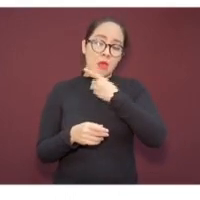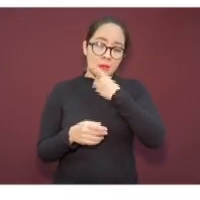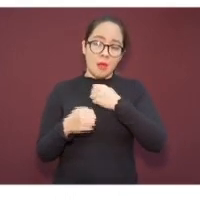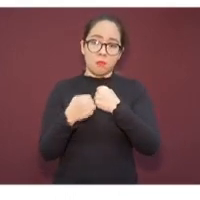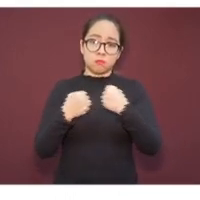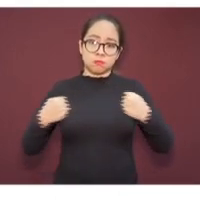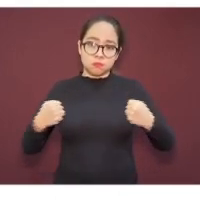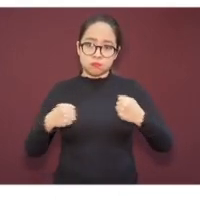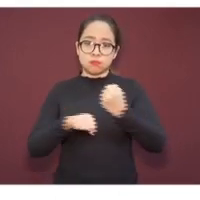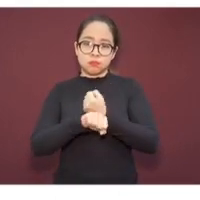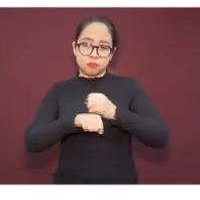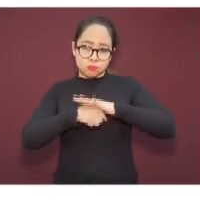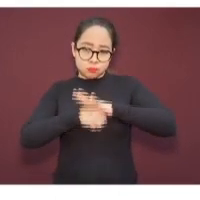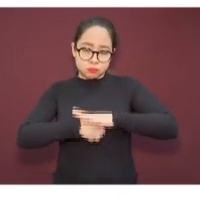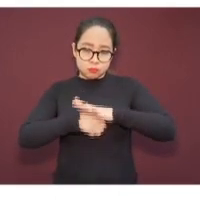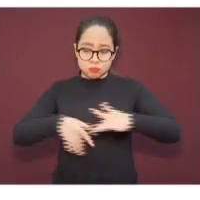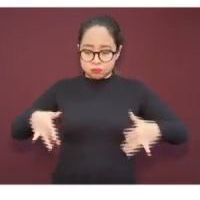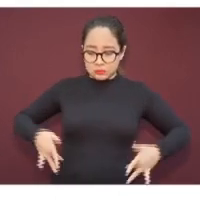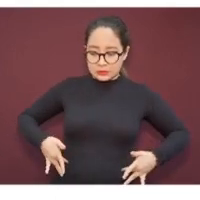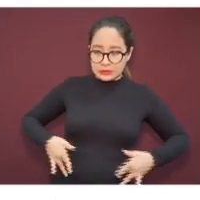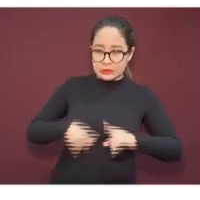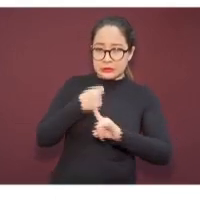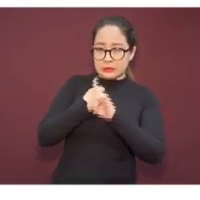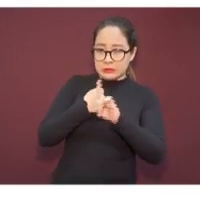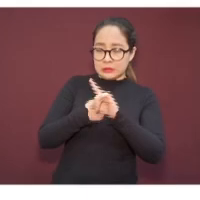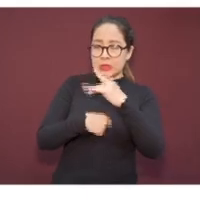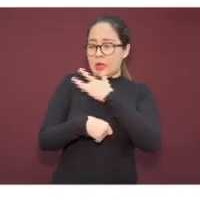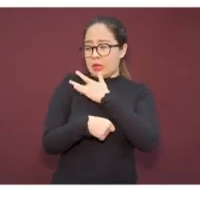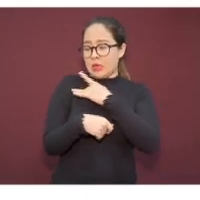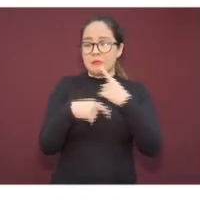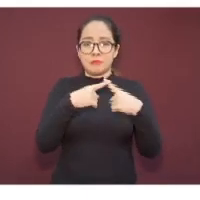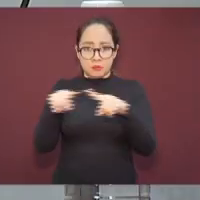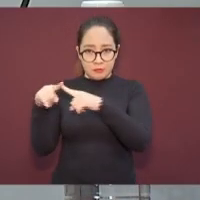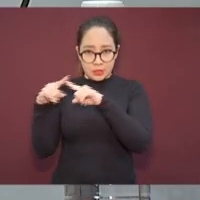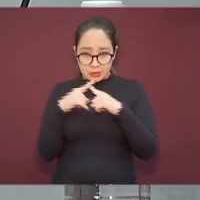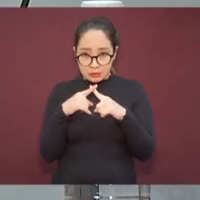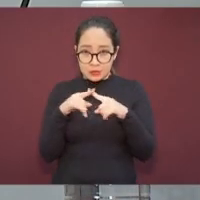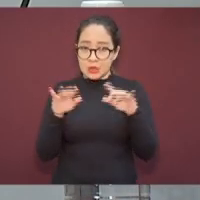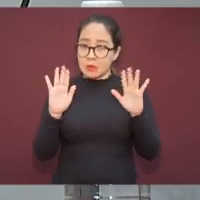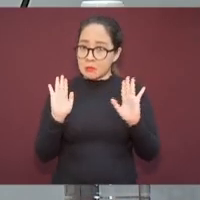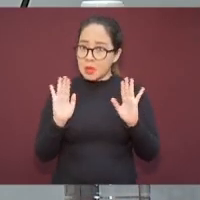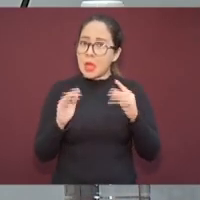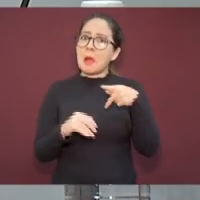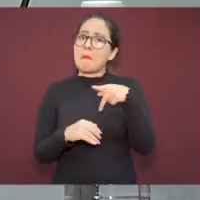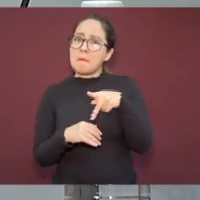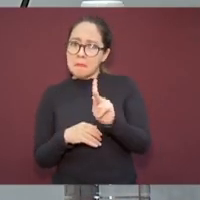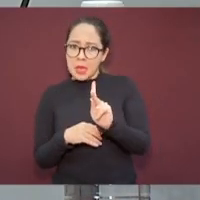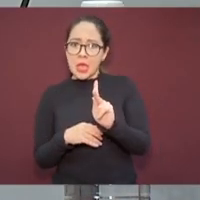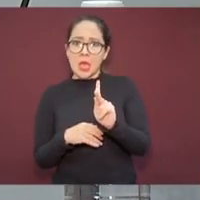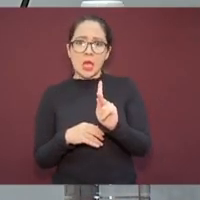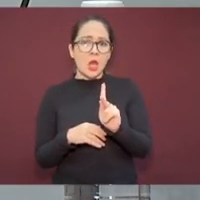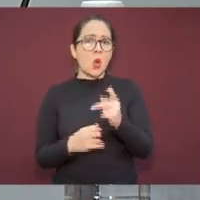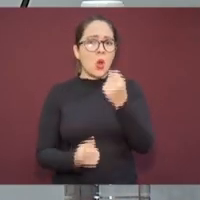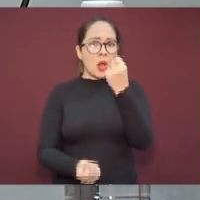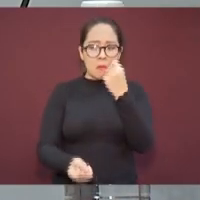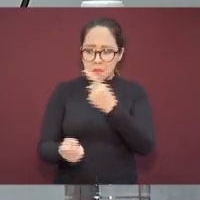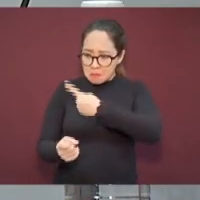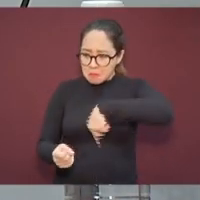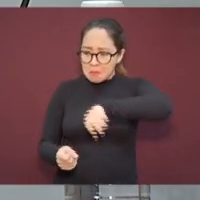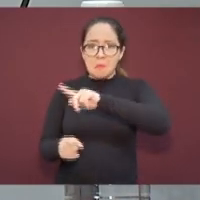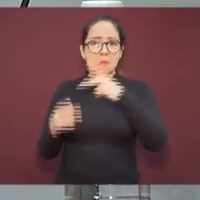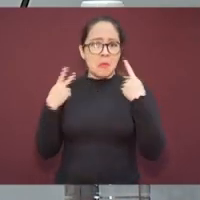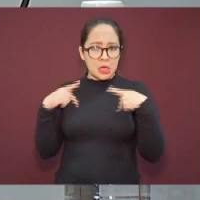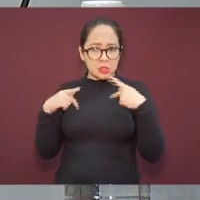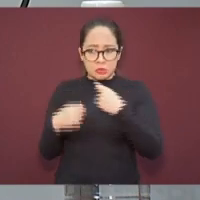obesidad, enfermedad renal, cardíaca, entre otras. Sin embargo, también se ha dado en pacientes